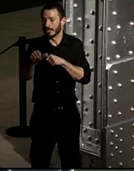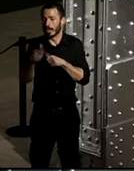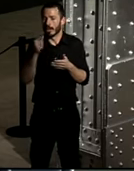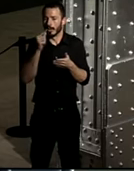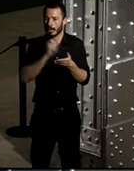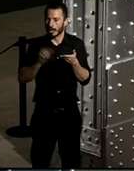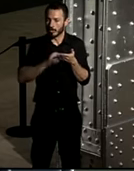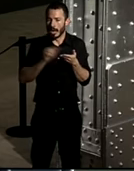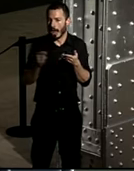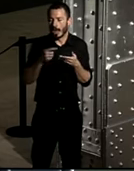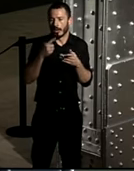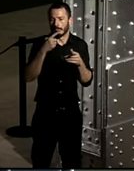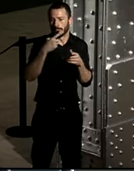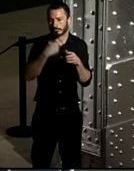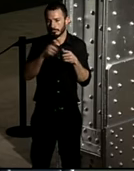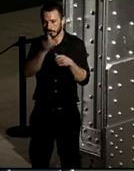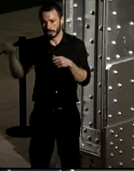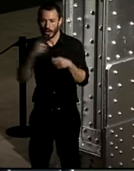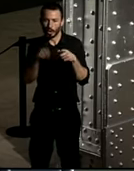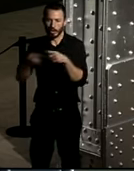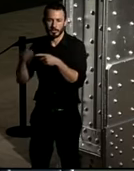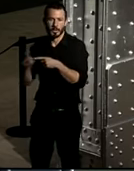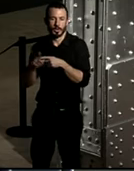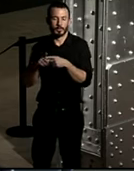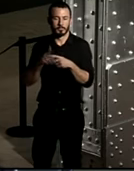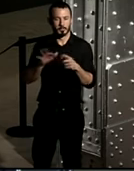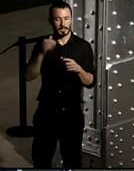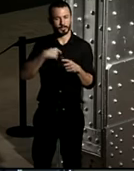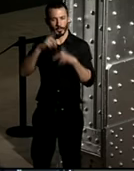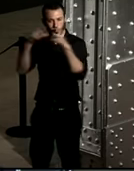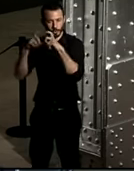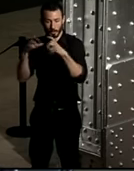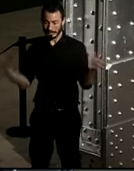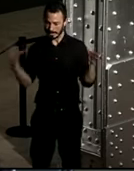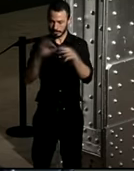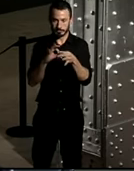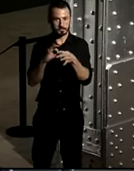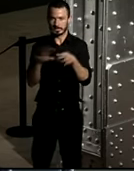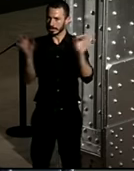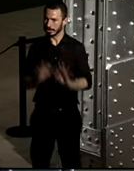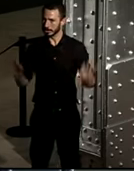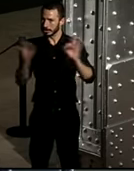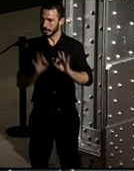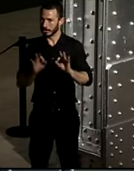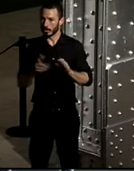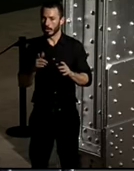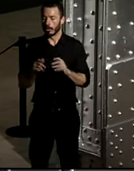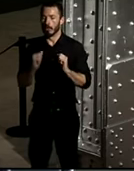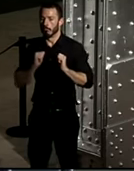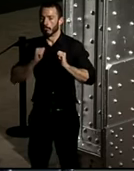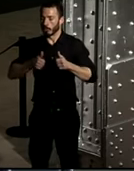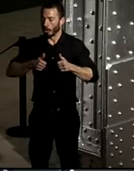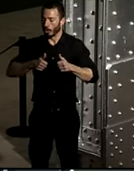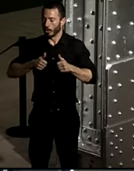me gustaba hacer fotos, pero no juntaba las cosas. Era como... hasta que ya envié a hacer cortos, pues... Podrías haber hecho